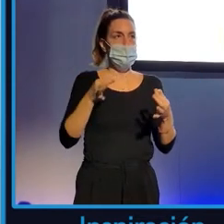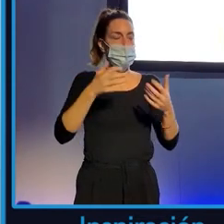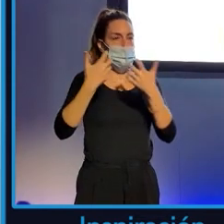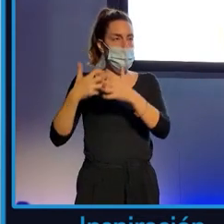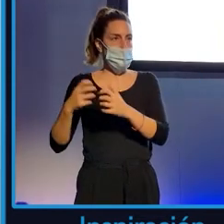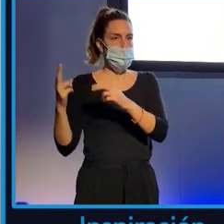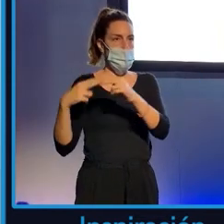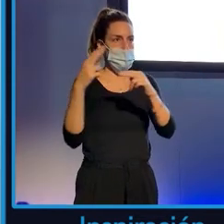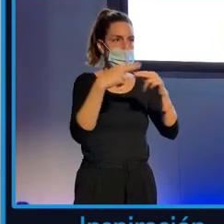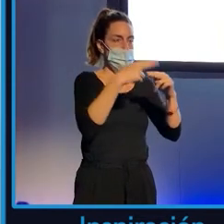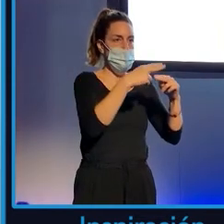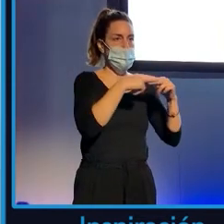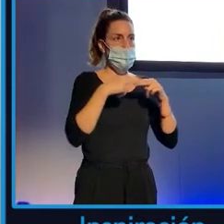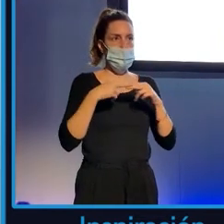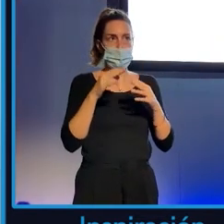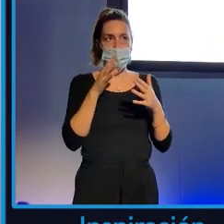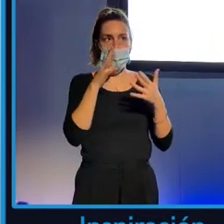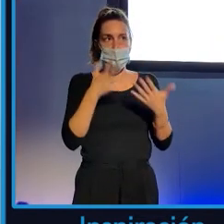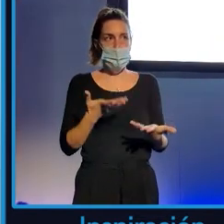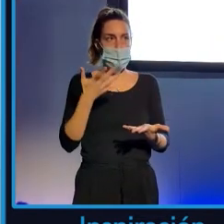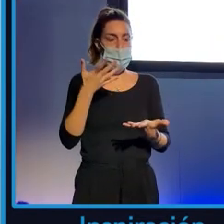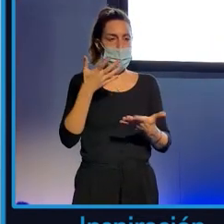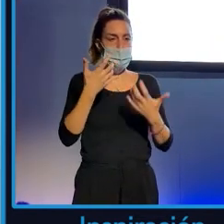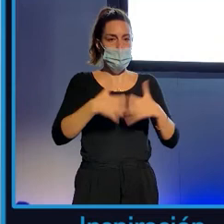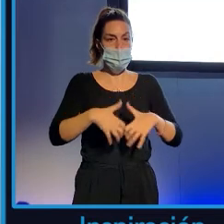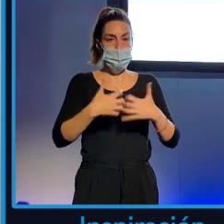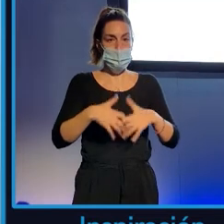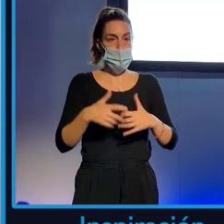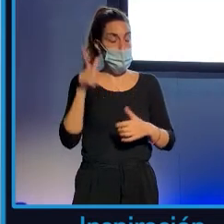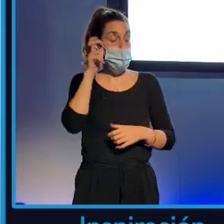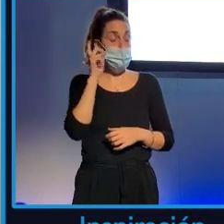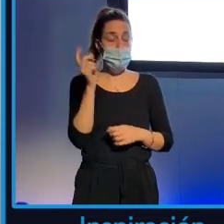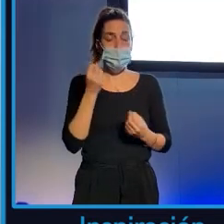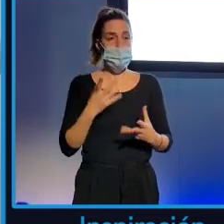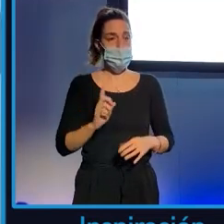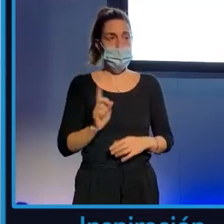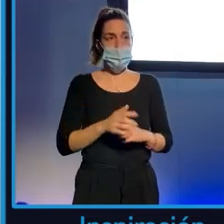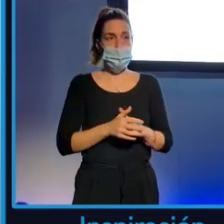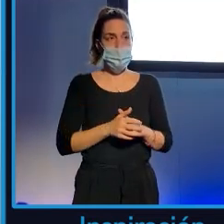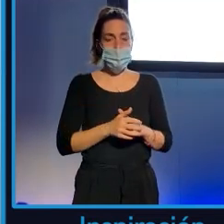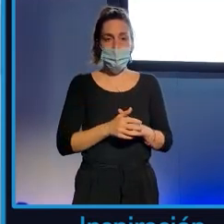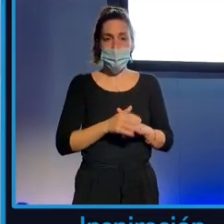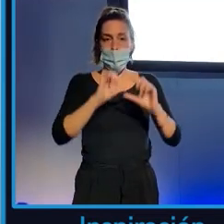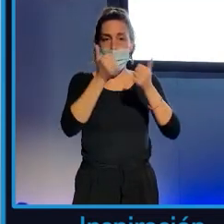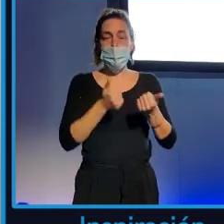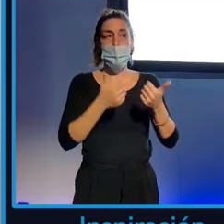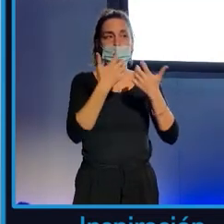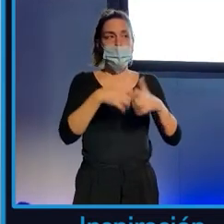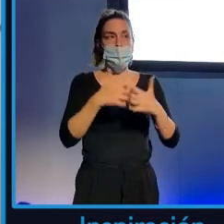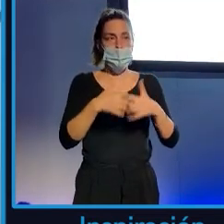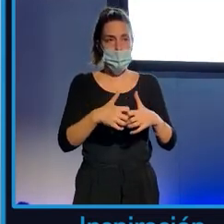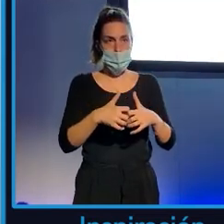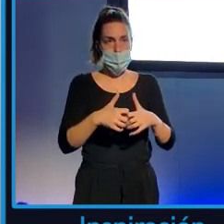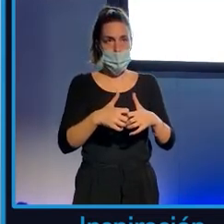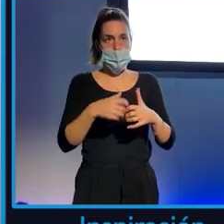ese salto lo ha dado también la industrial nuevo concepto de consumo que implica nuevas formas de fabricar y hacer llegar lo que